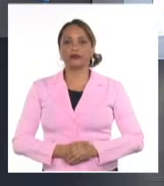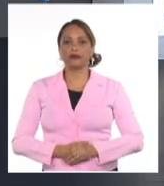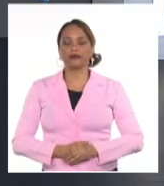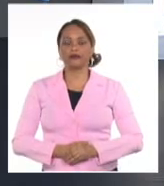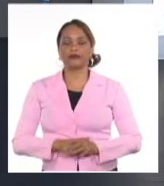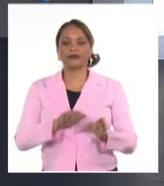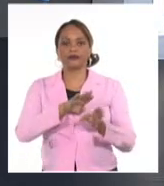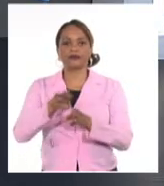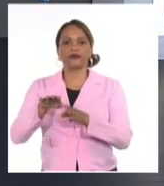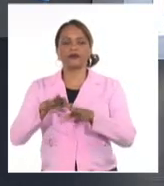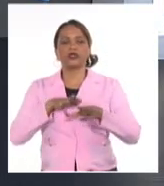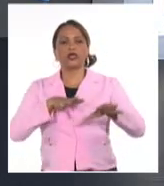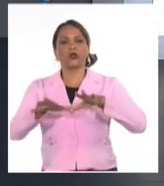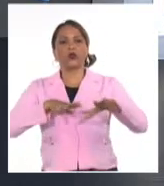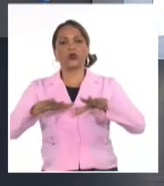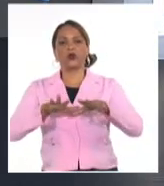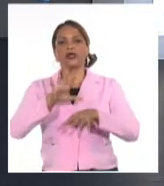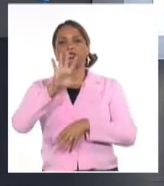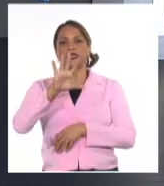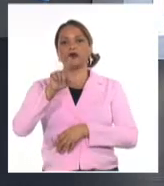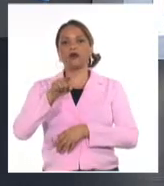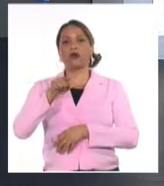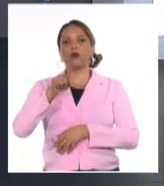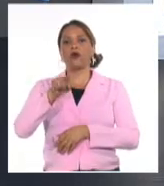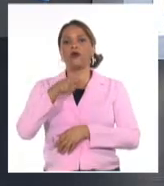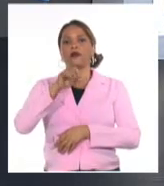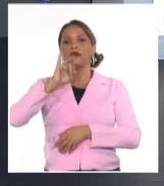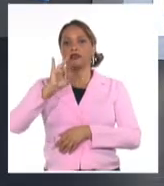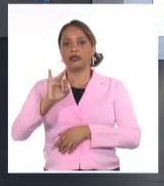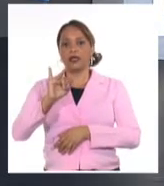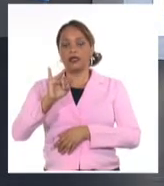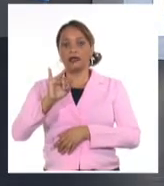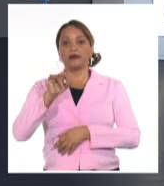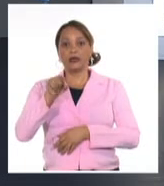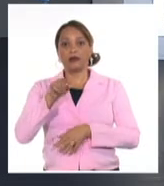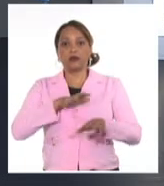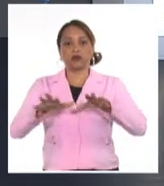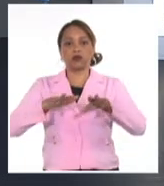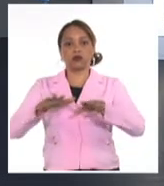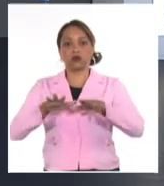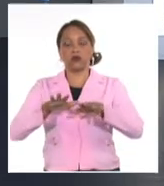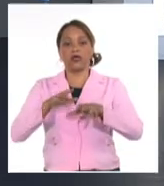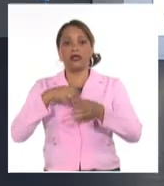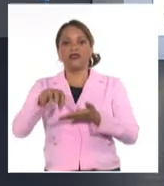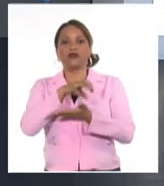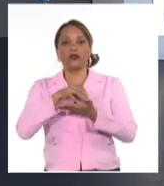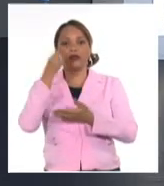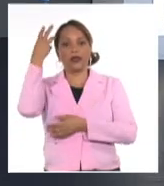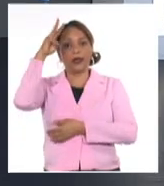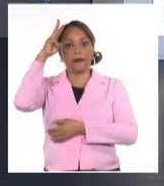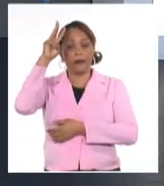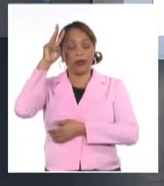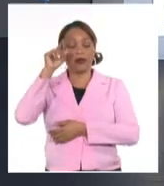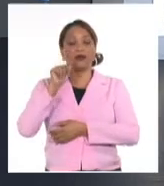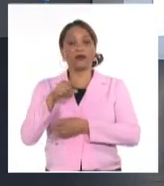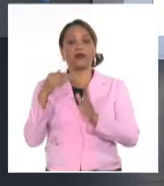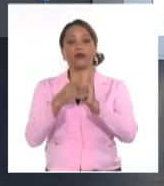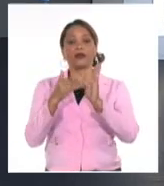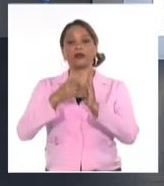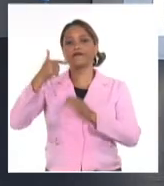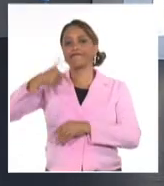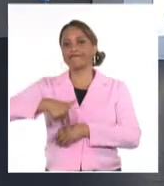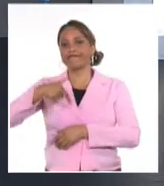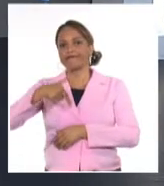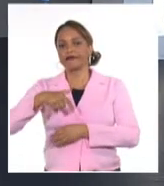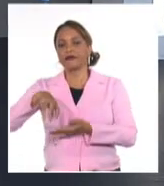Un sismo de 5,7 en la escala de Richter sacudió la Ciudad de México y los estados circundantes la tarde de este jueves. Su